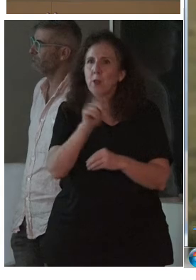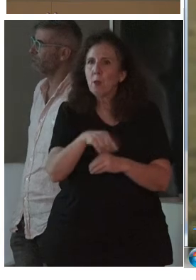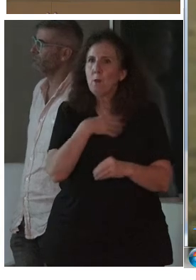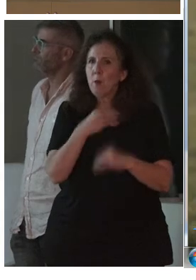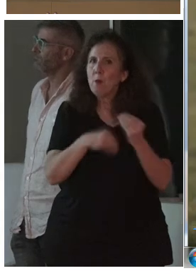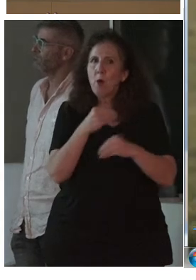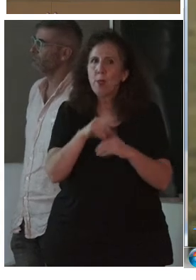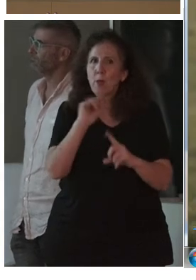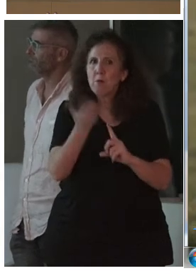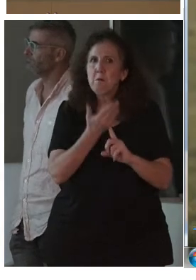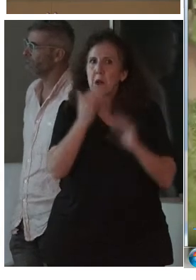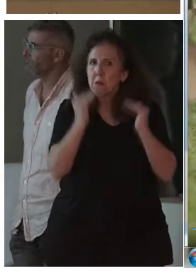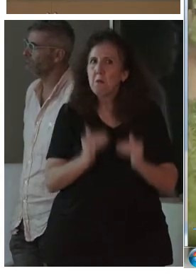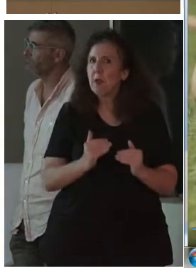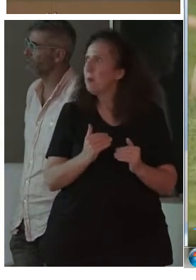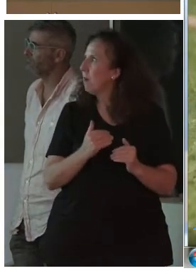mayor.